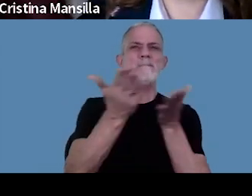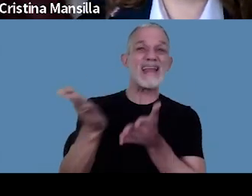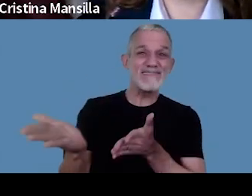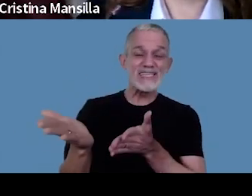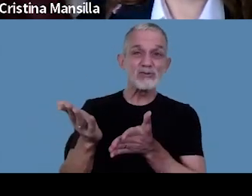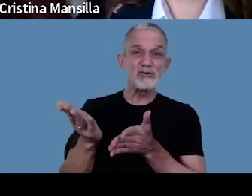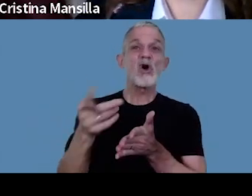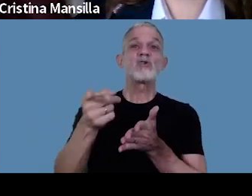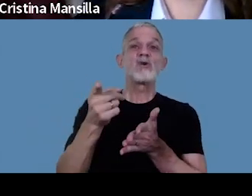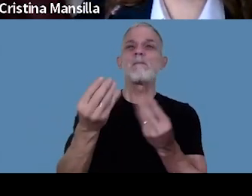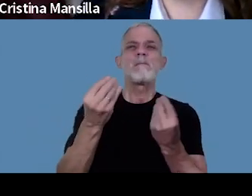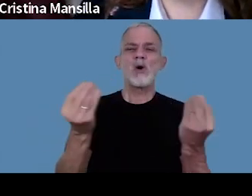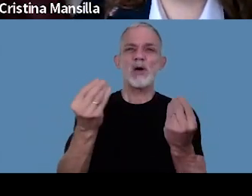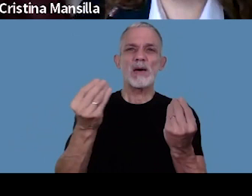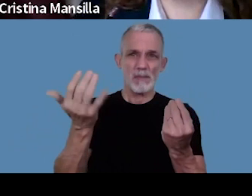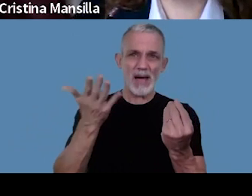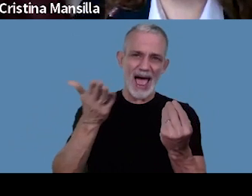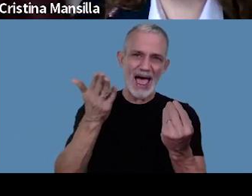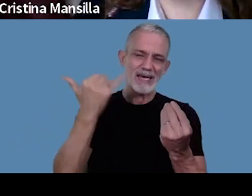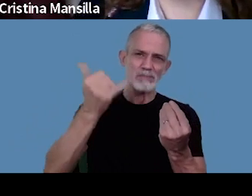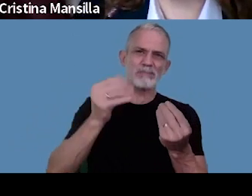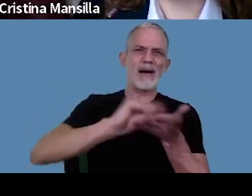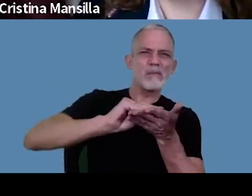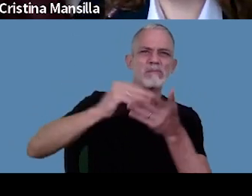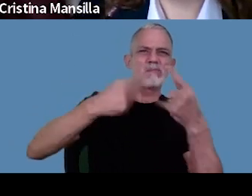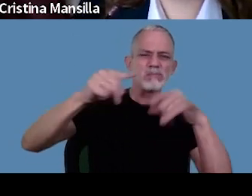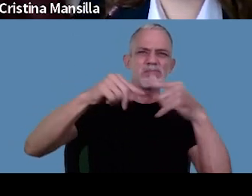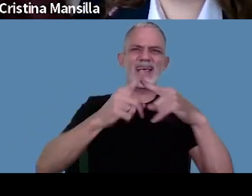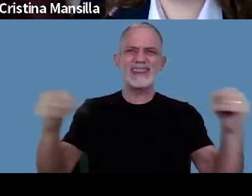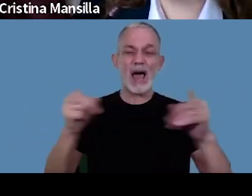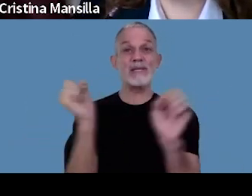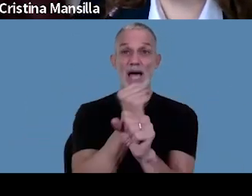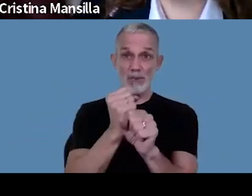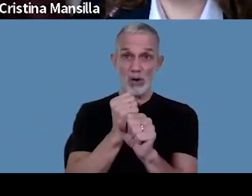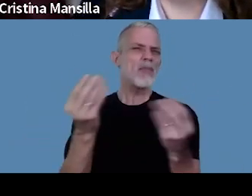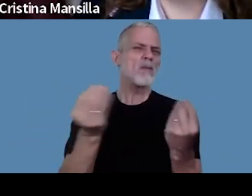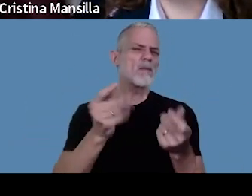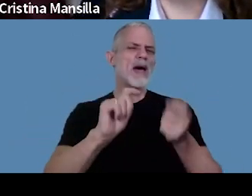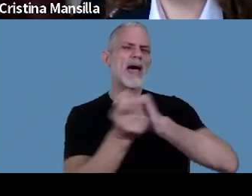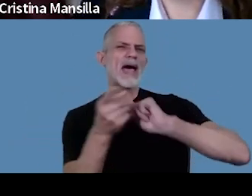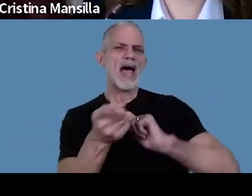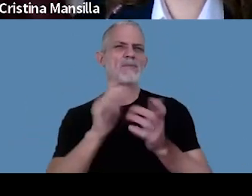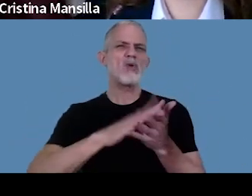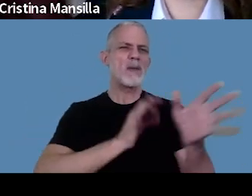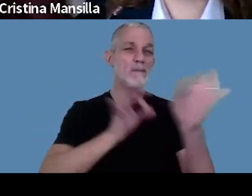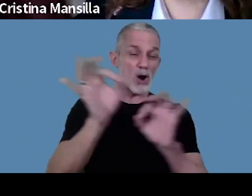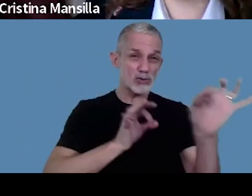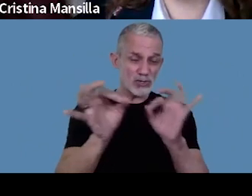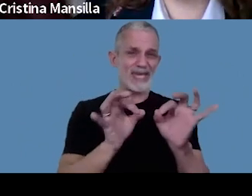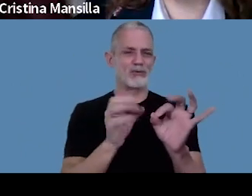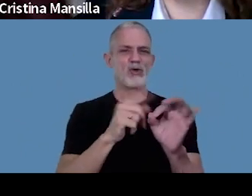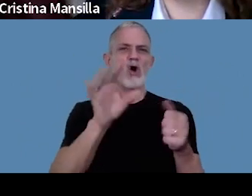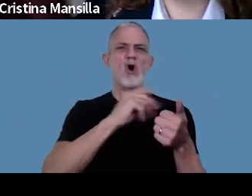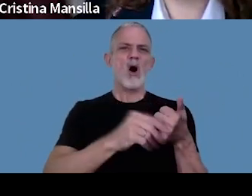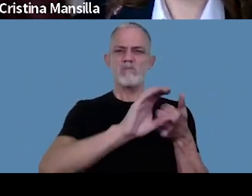al amparo de actos administrativos que aprobaban reformulaciones de proyectos, reasignación de